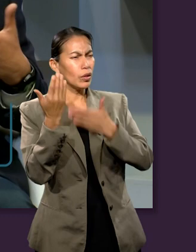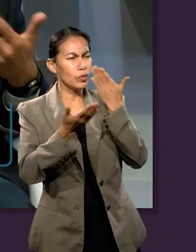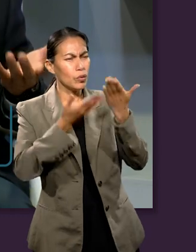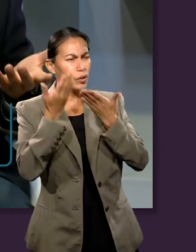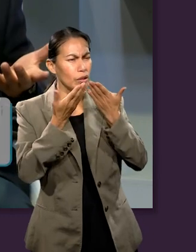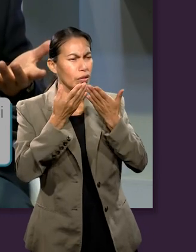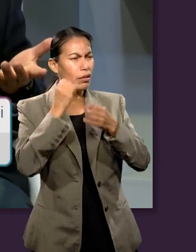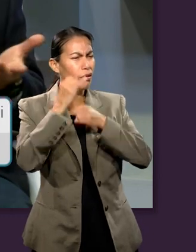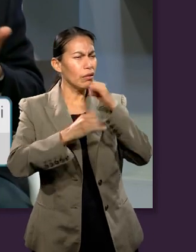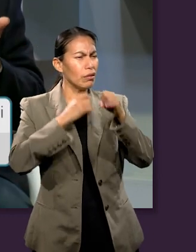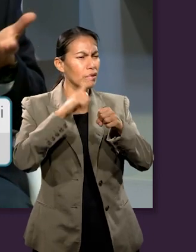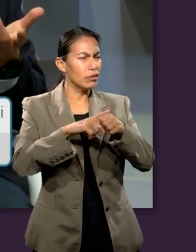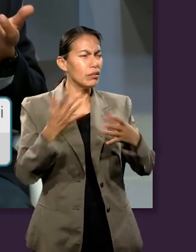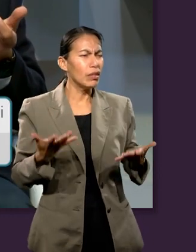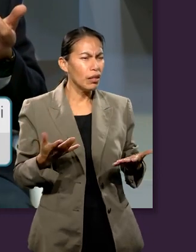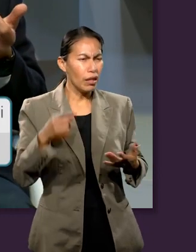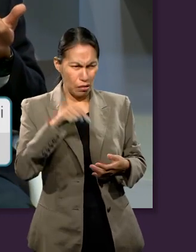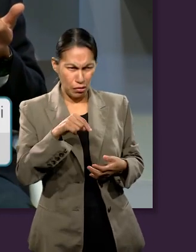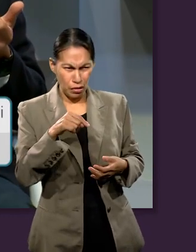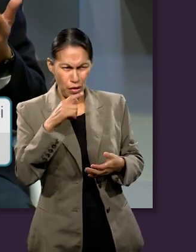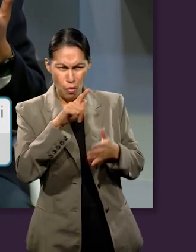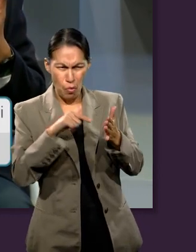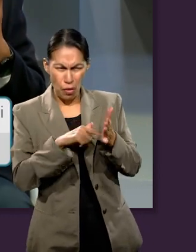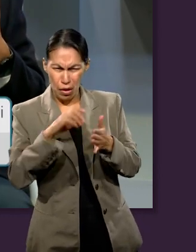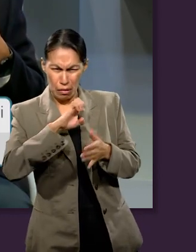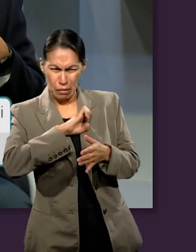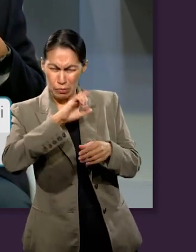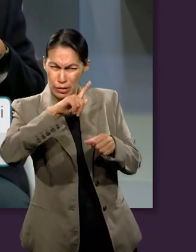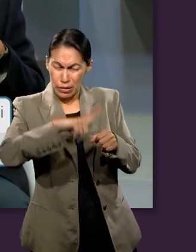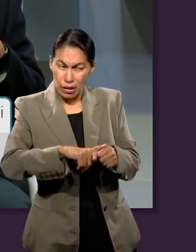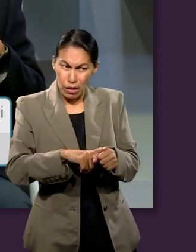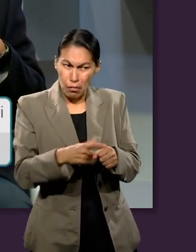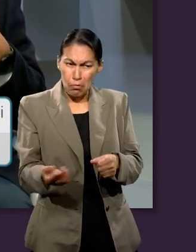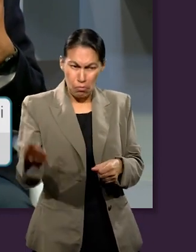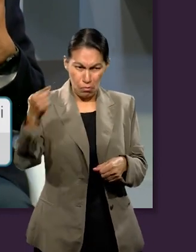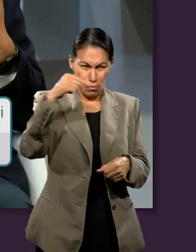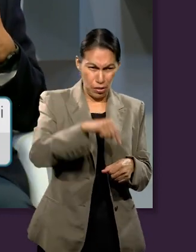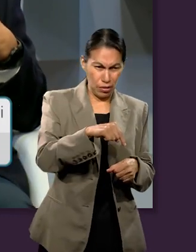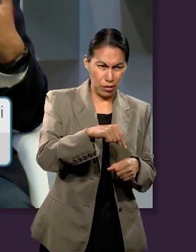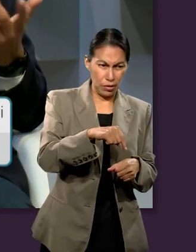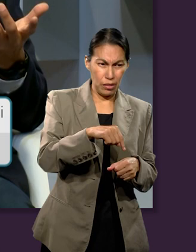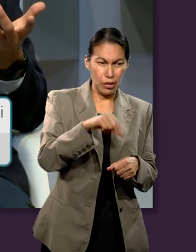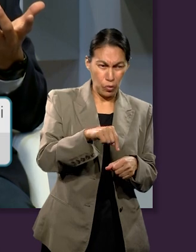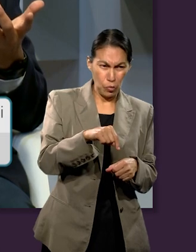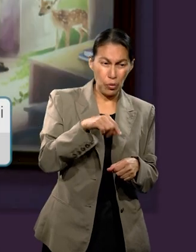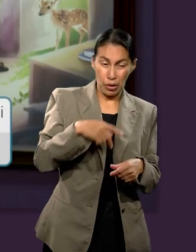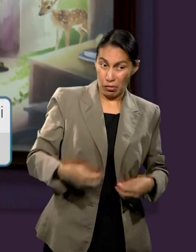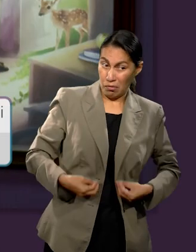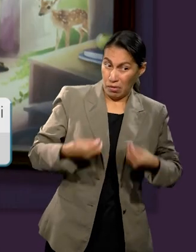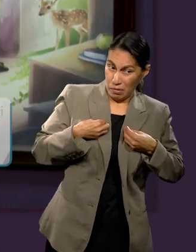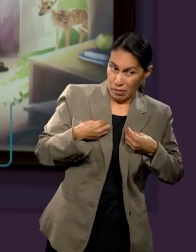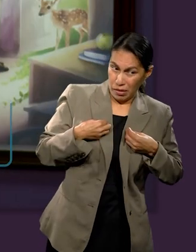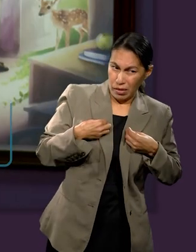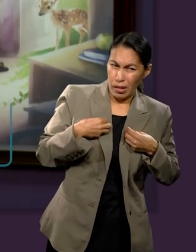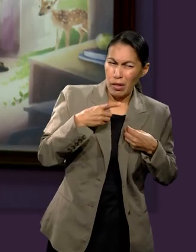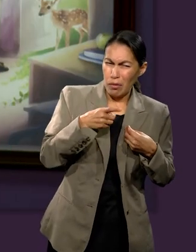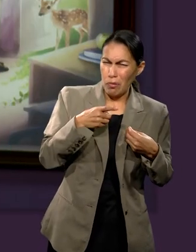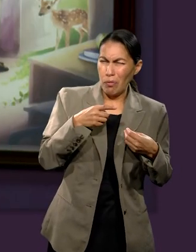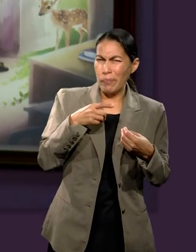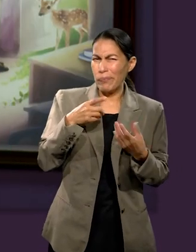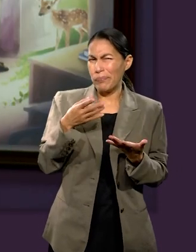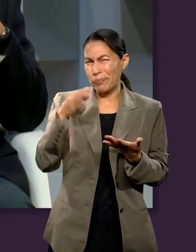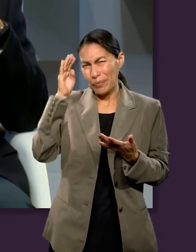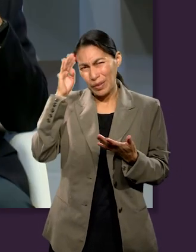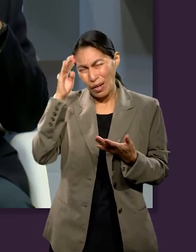al estar en este lugar tan especial donde también hay jóvenes en otros lugares que desean venir